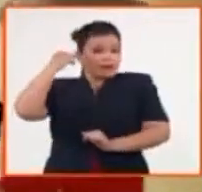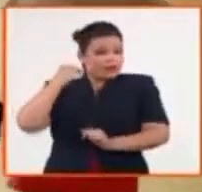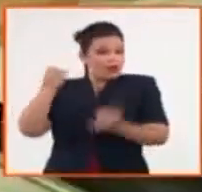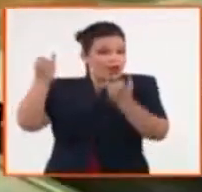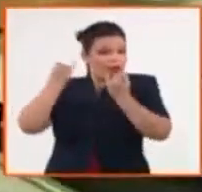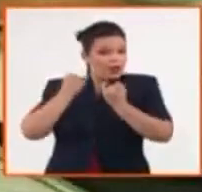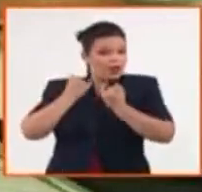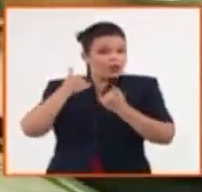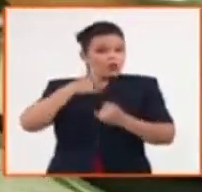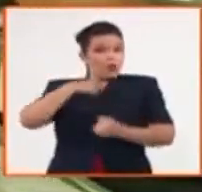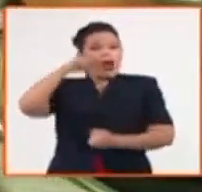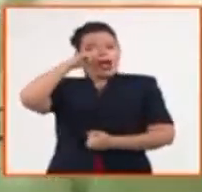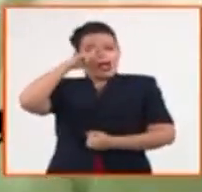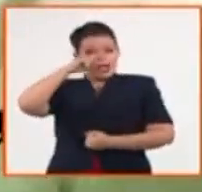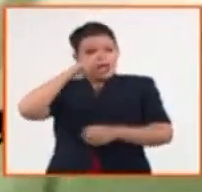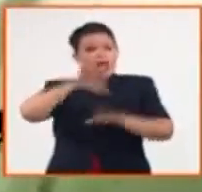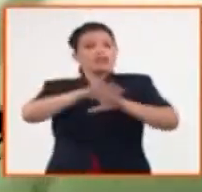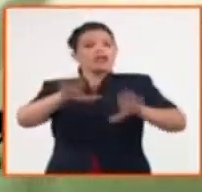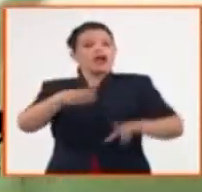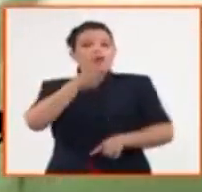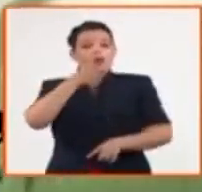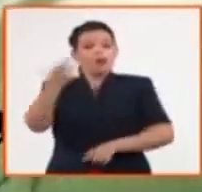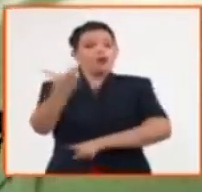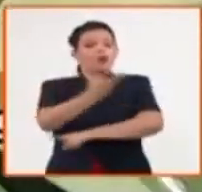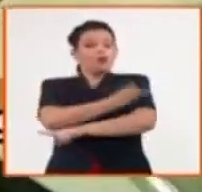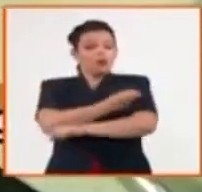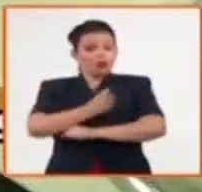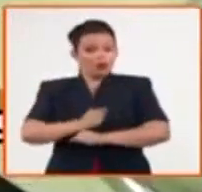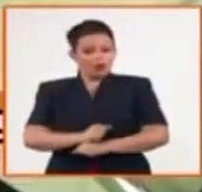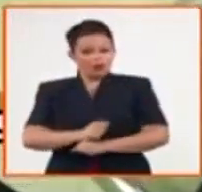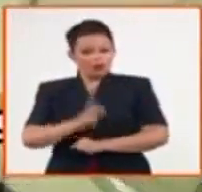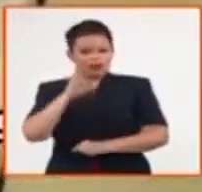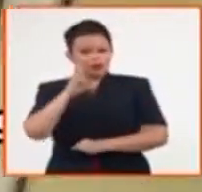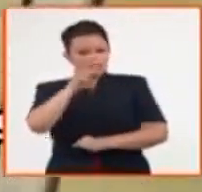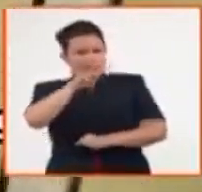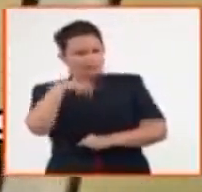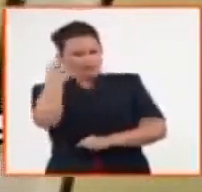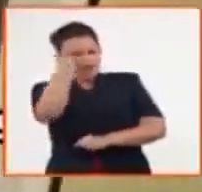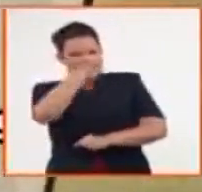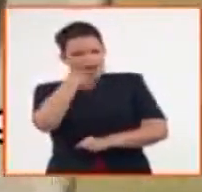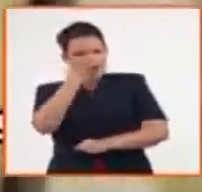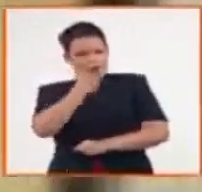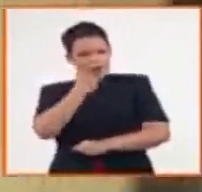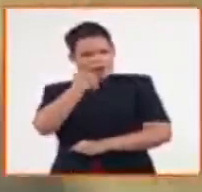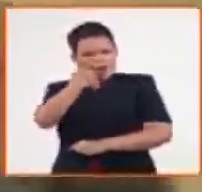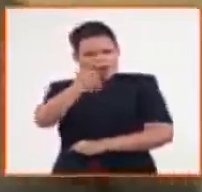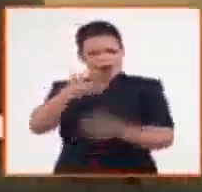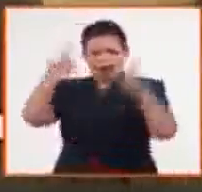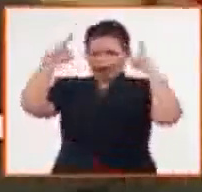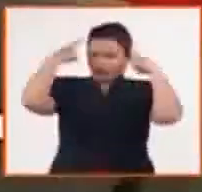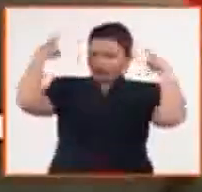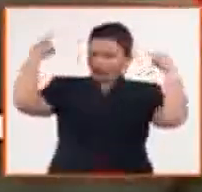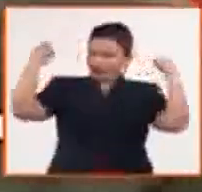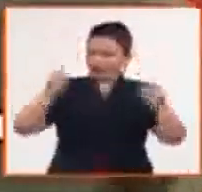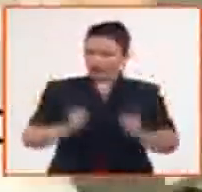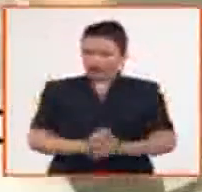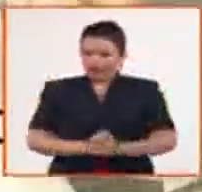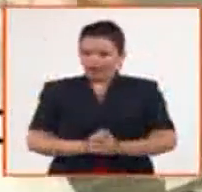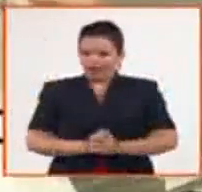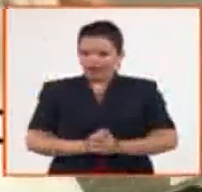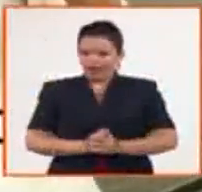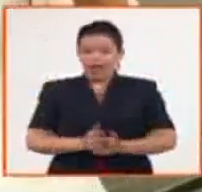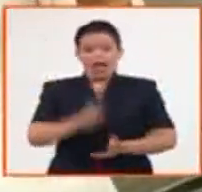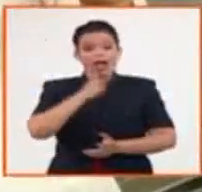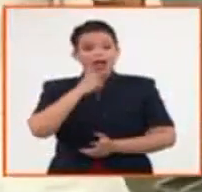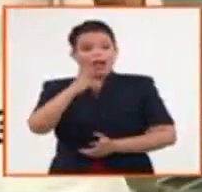la vacuna. Qué cara de buena gente tienen estas enfermeras. Lo tratan a uno